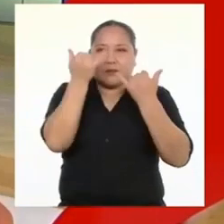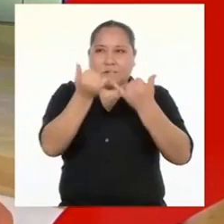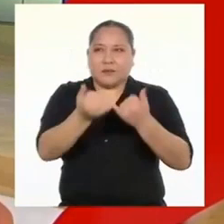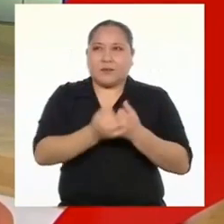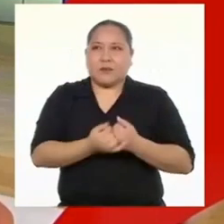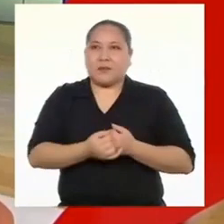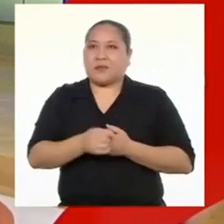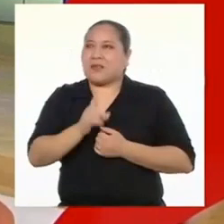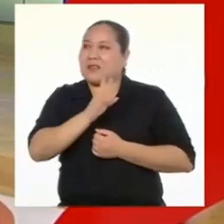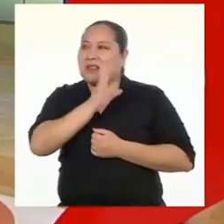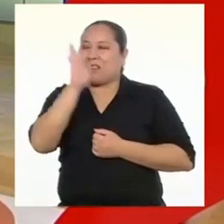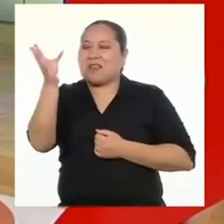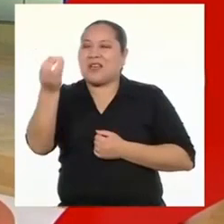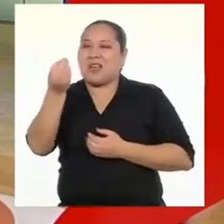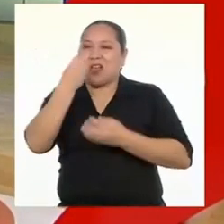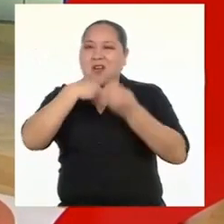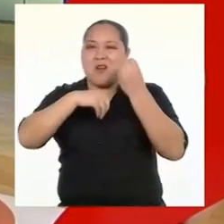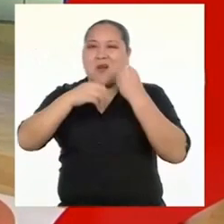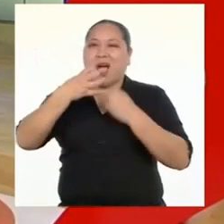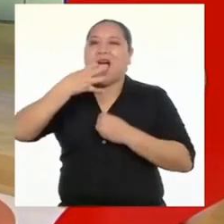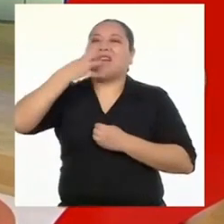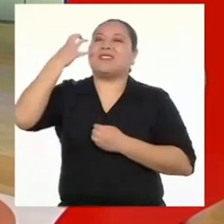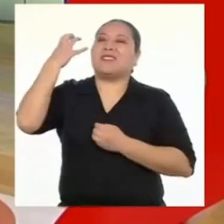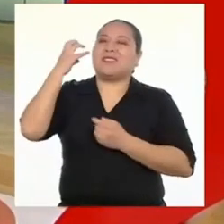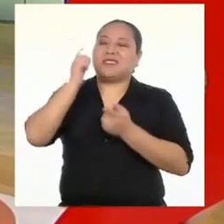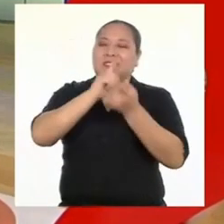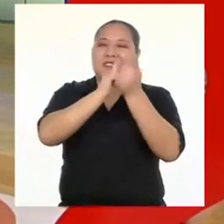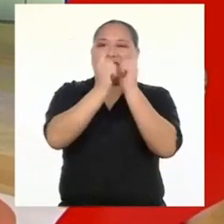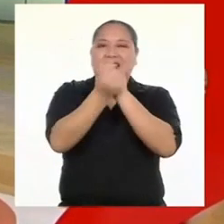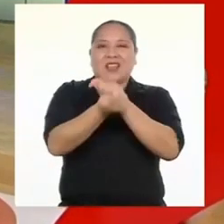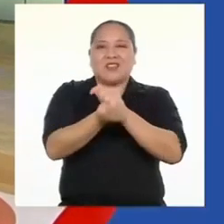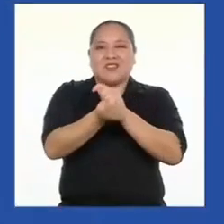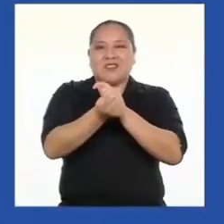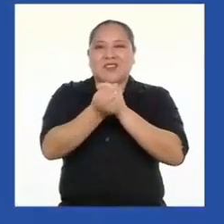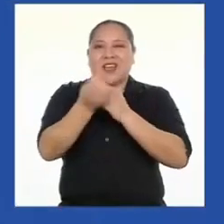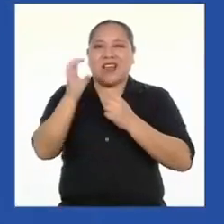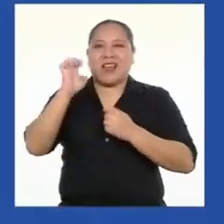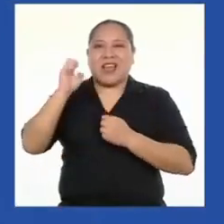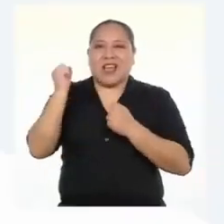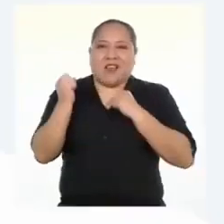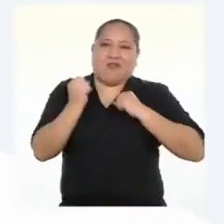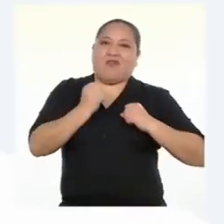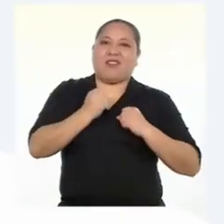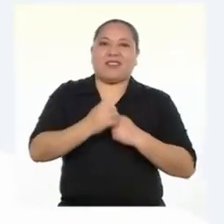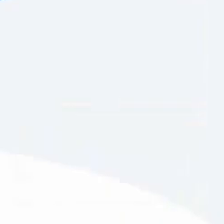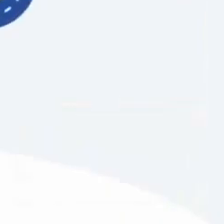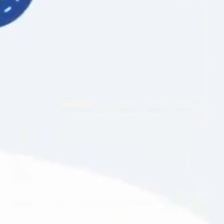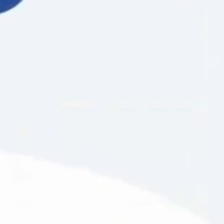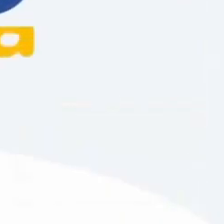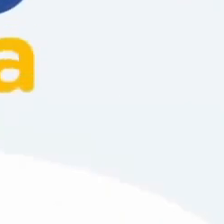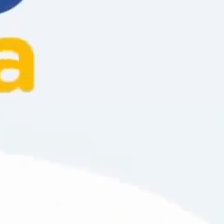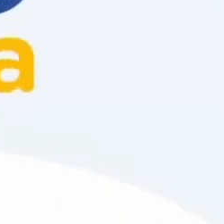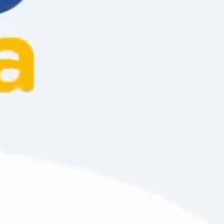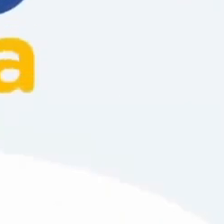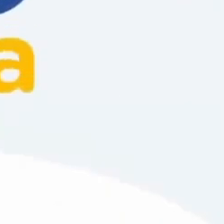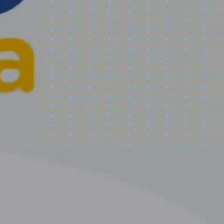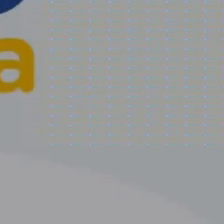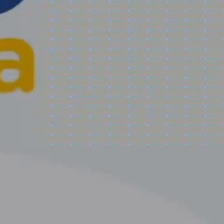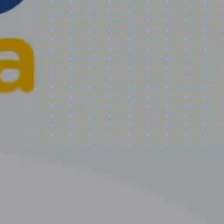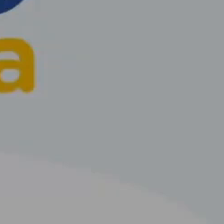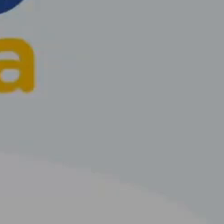una manzana y transformarla en energía. ¡Ya volvemos!